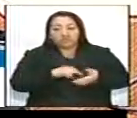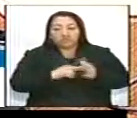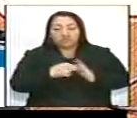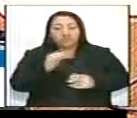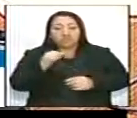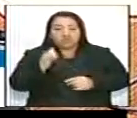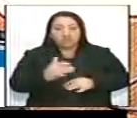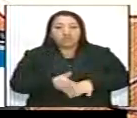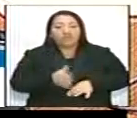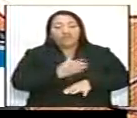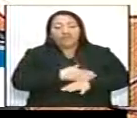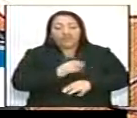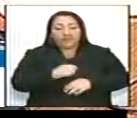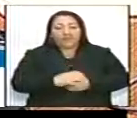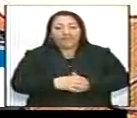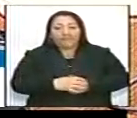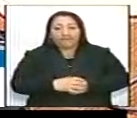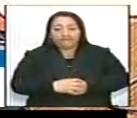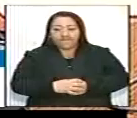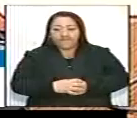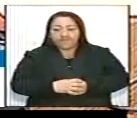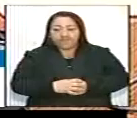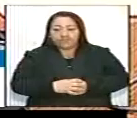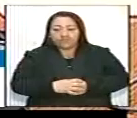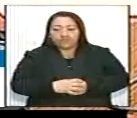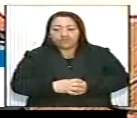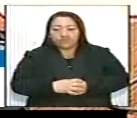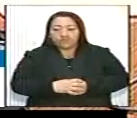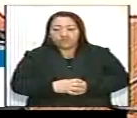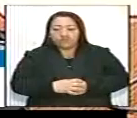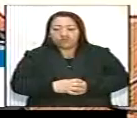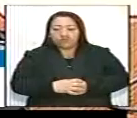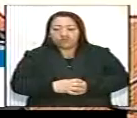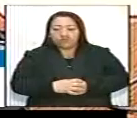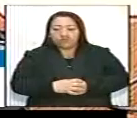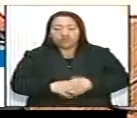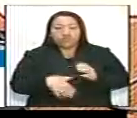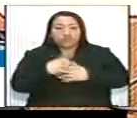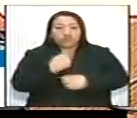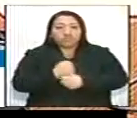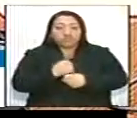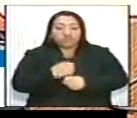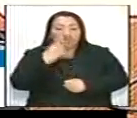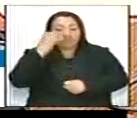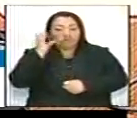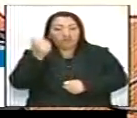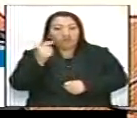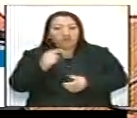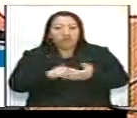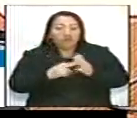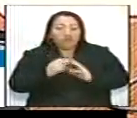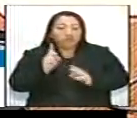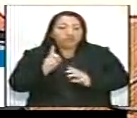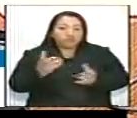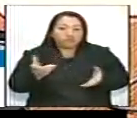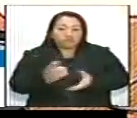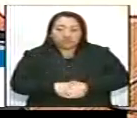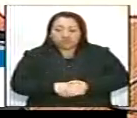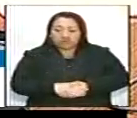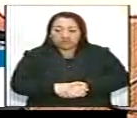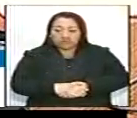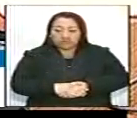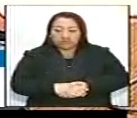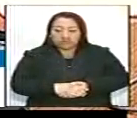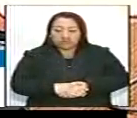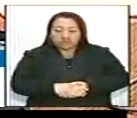existe previa al incentivo. O sea, todos deberíamos trabajar sin incentivos. Los incentivos se crean para un poco, bueno, incentivar, como